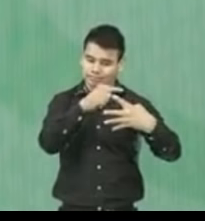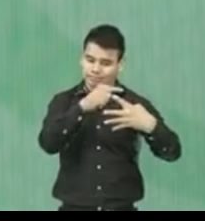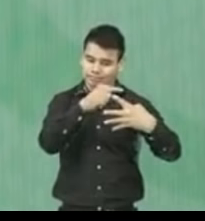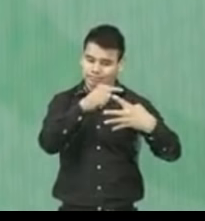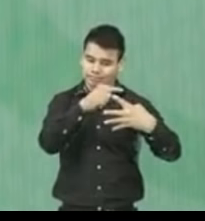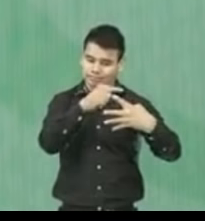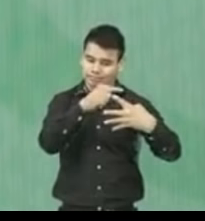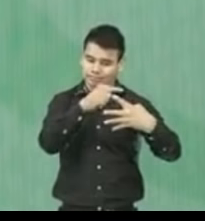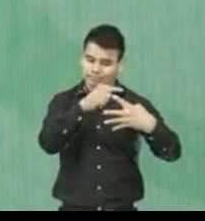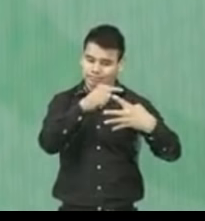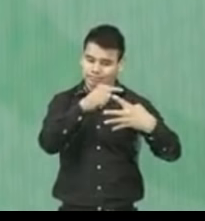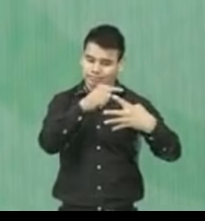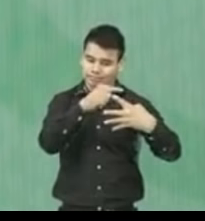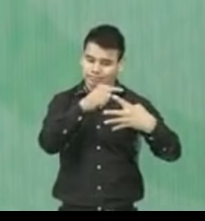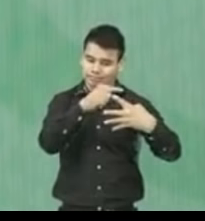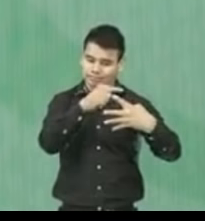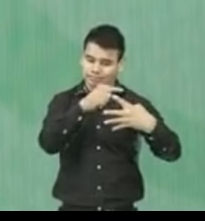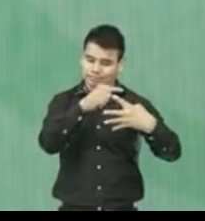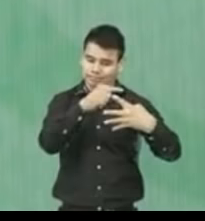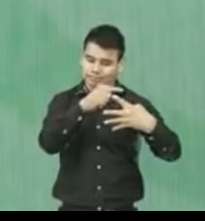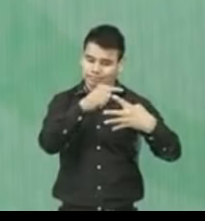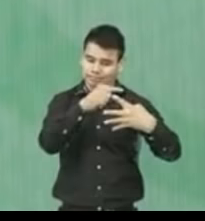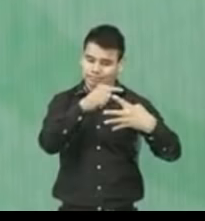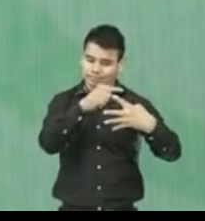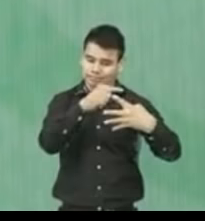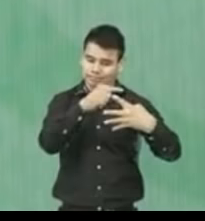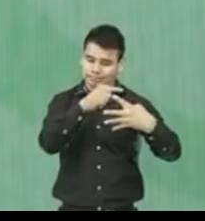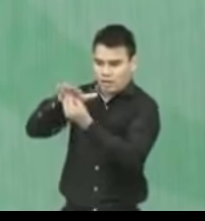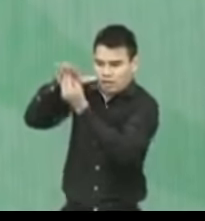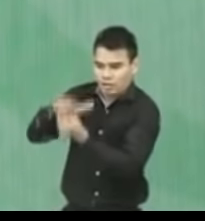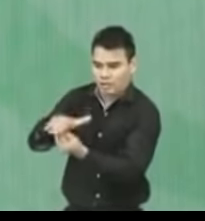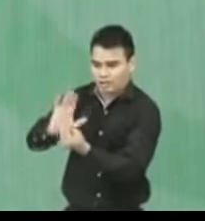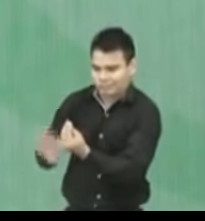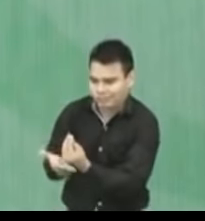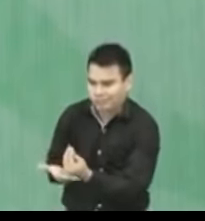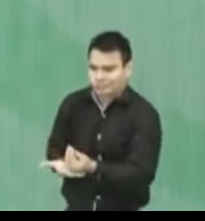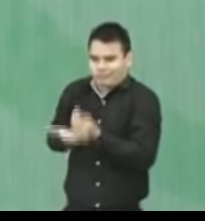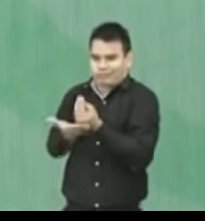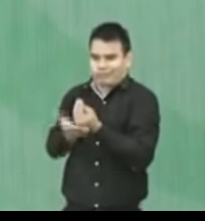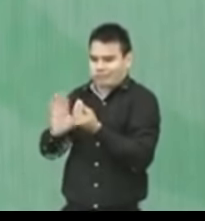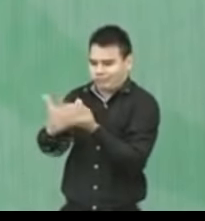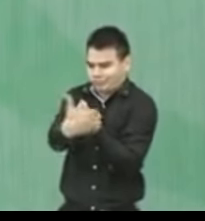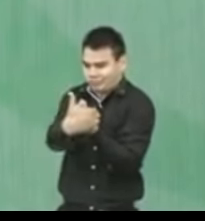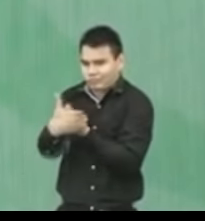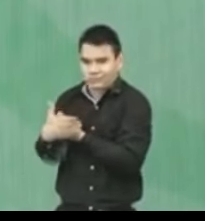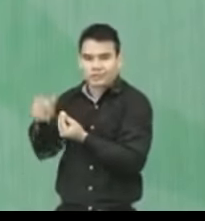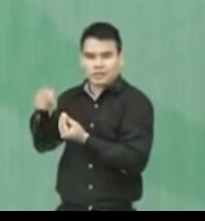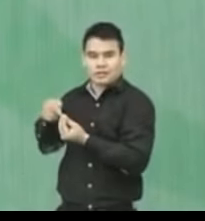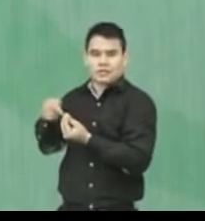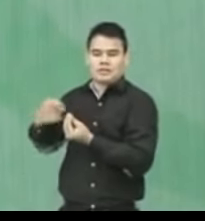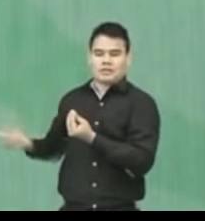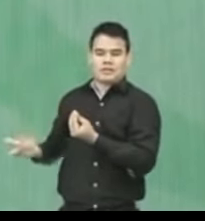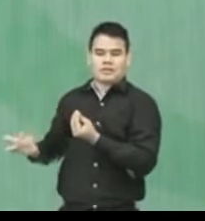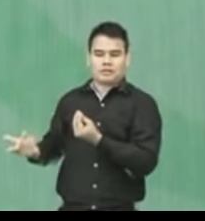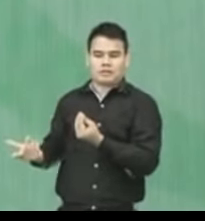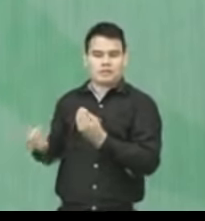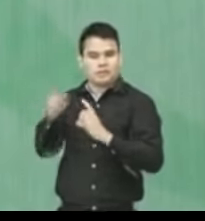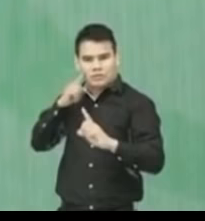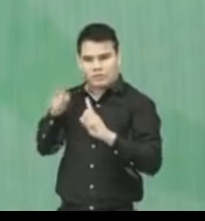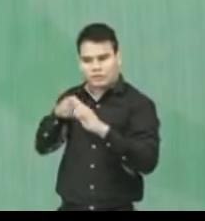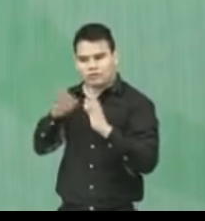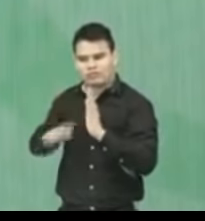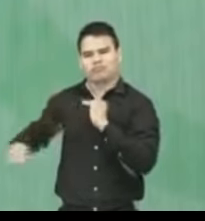atrás proteger a los más vulnerables termina en la robusta fuerte vigorosa en términos de